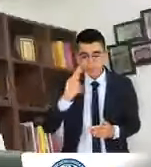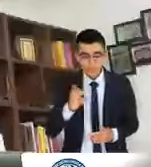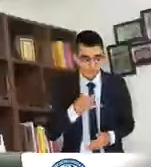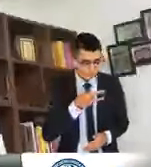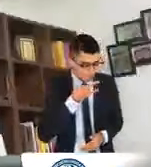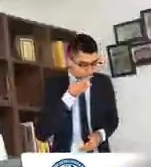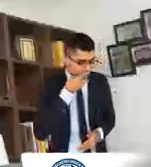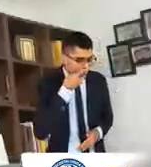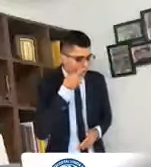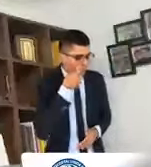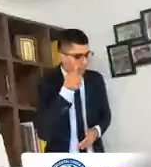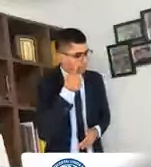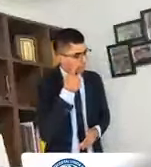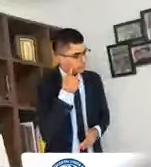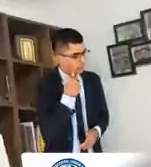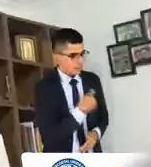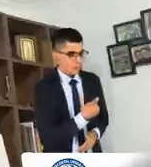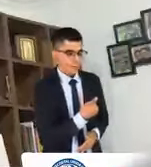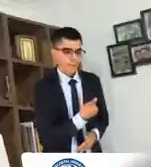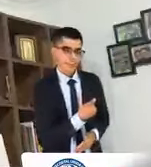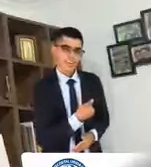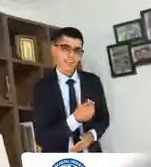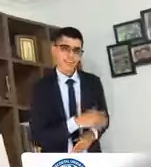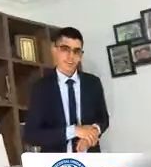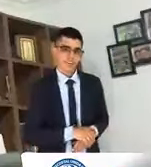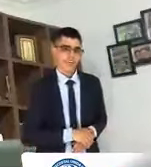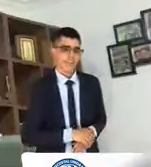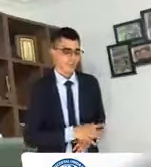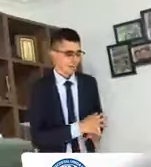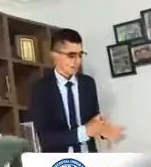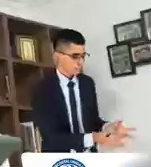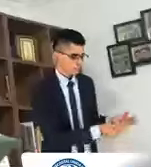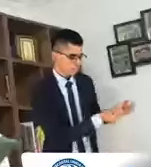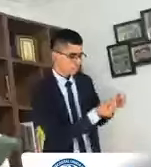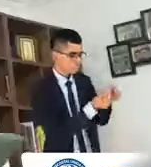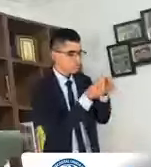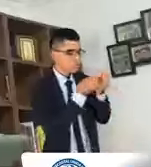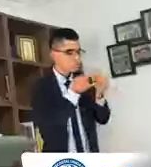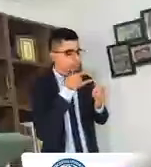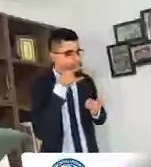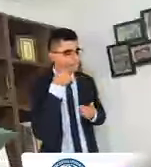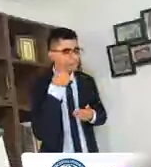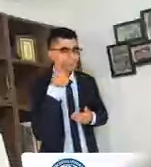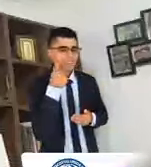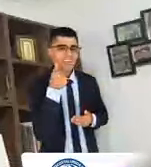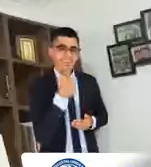allá hay algo, allá me están haciendo algo que huele bien. Huele bien.